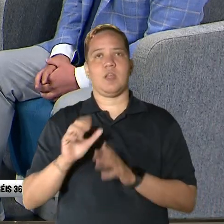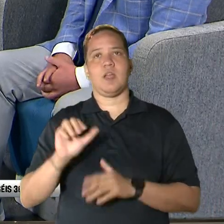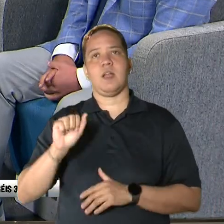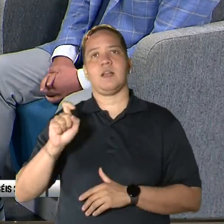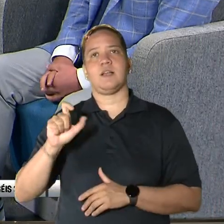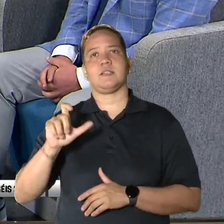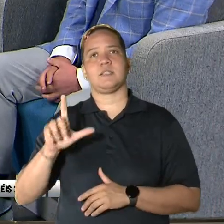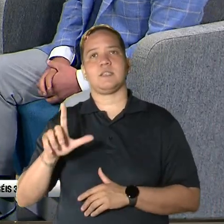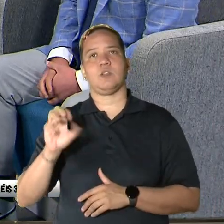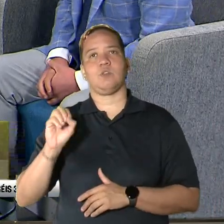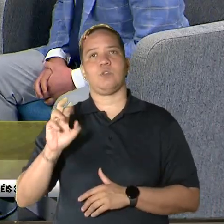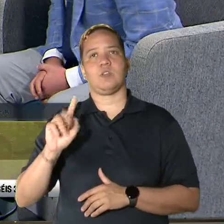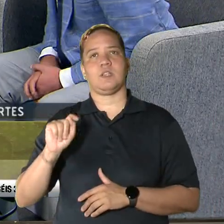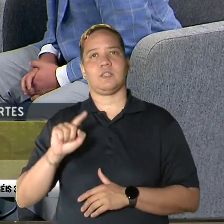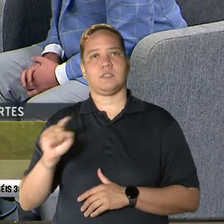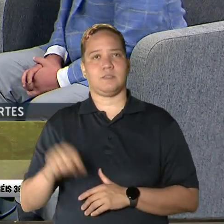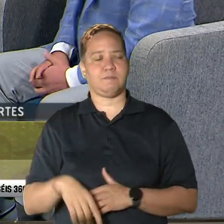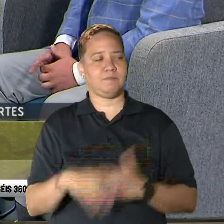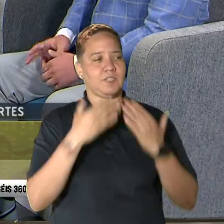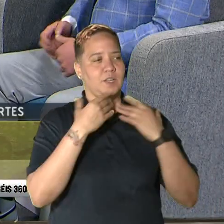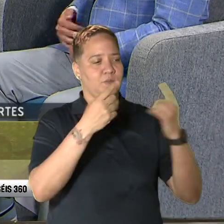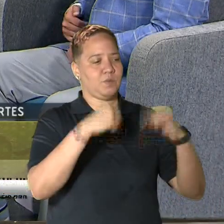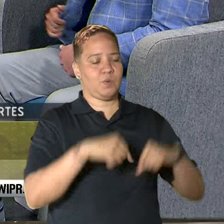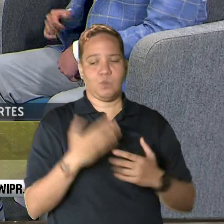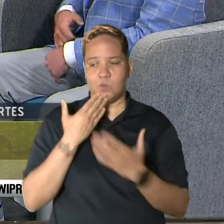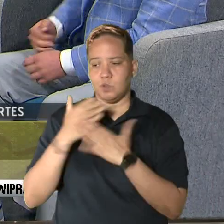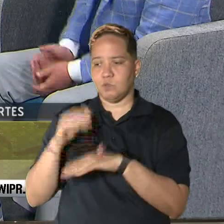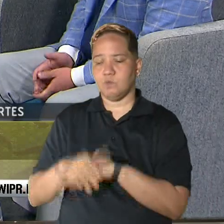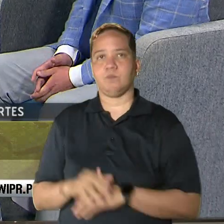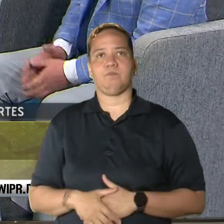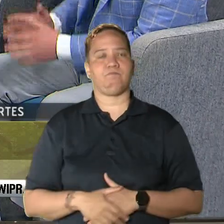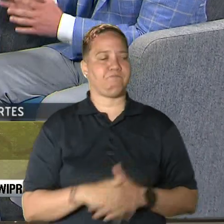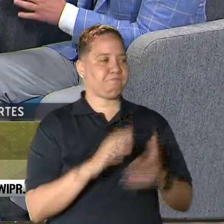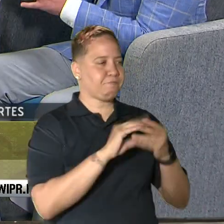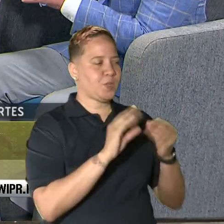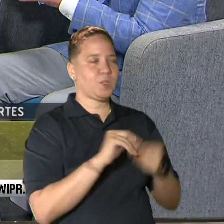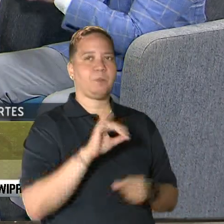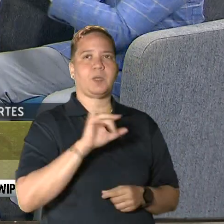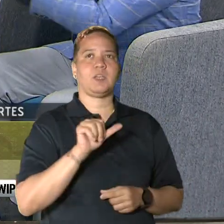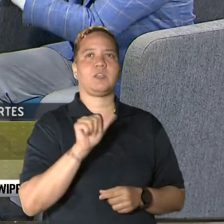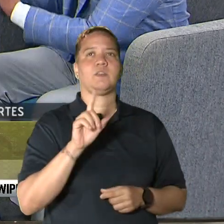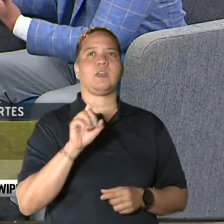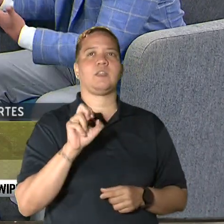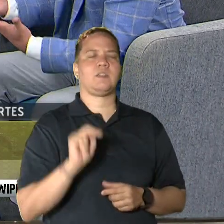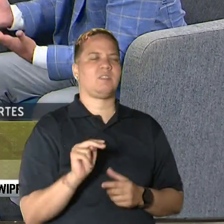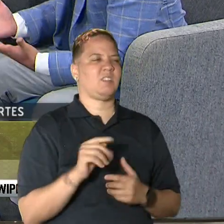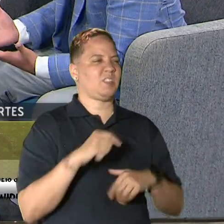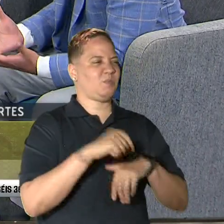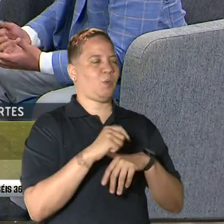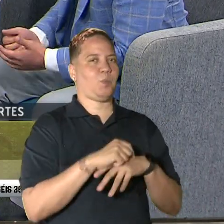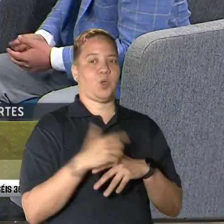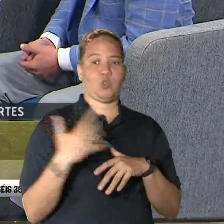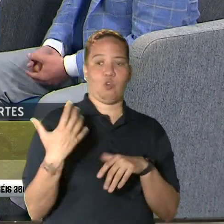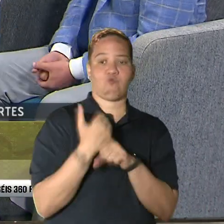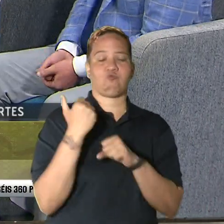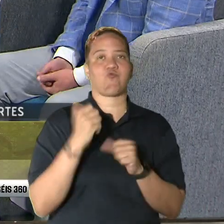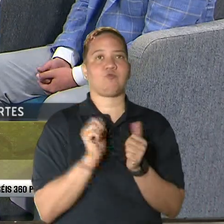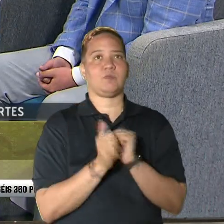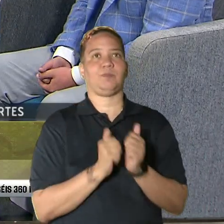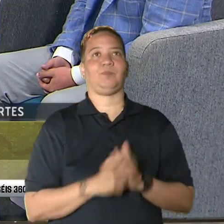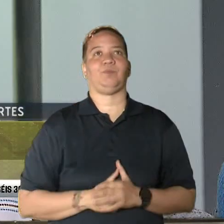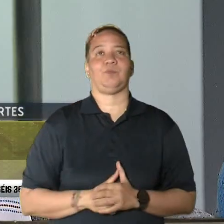Ortiz Buenas noches Muchas gracias por estar aquí jaiden cuéntame cómo cómo fue ese momento cuando ganaste ese campeonato